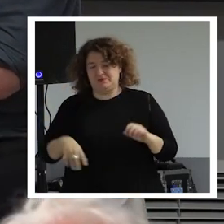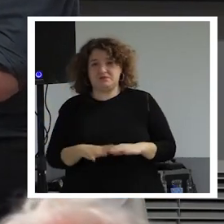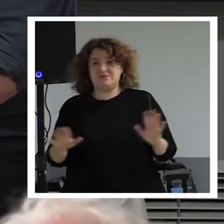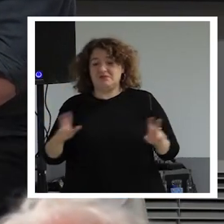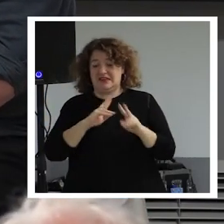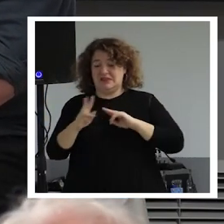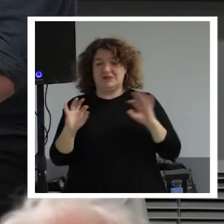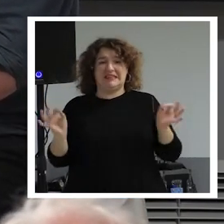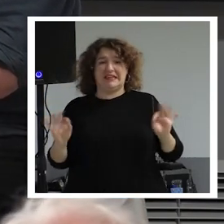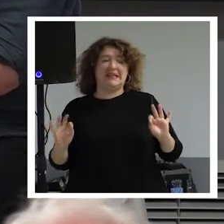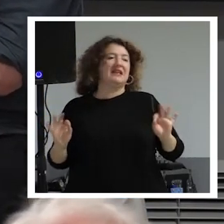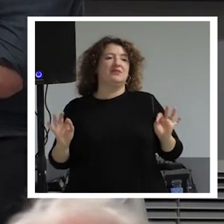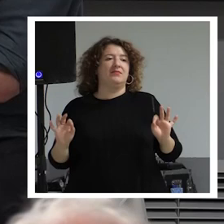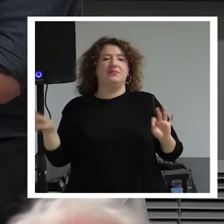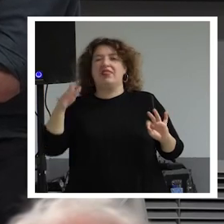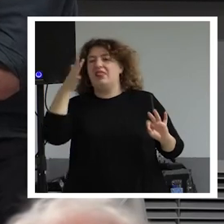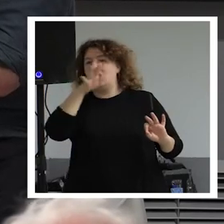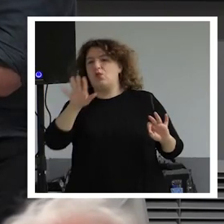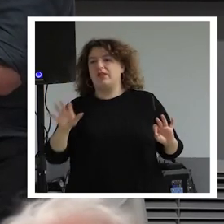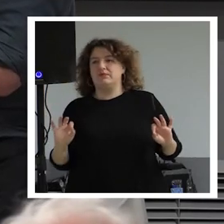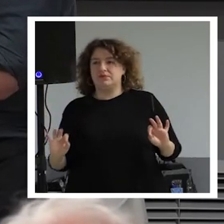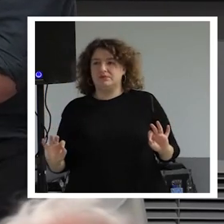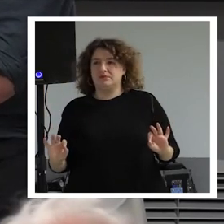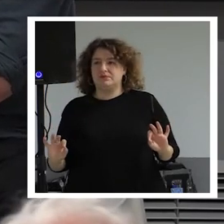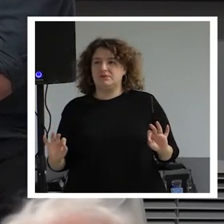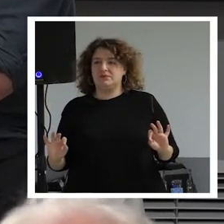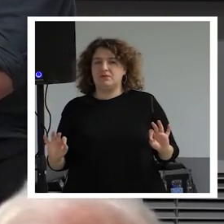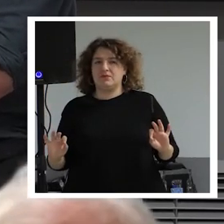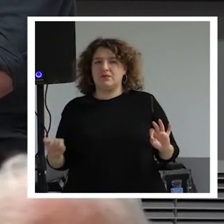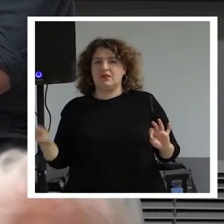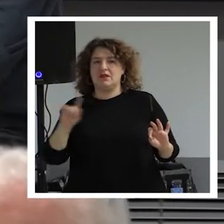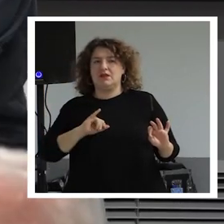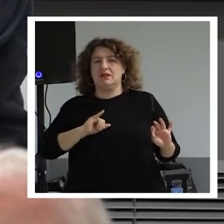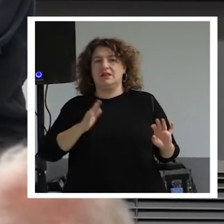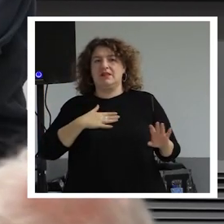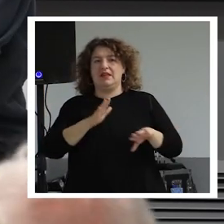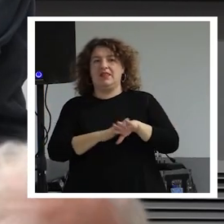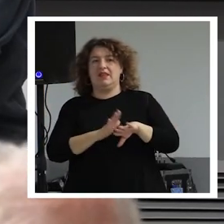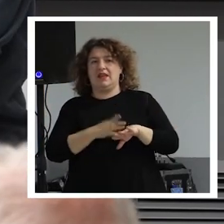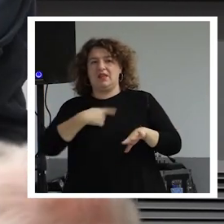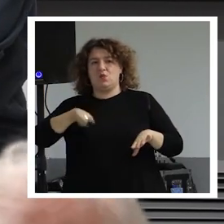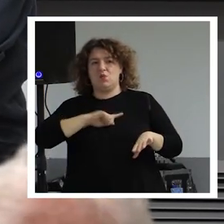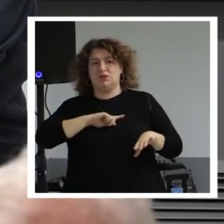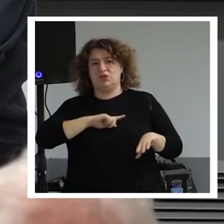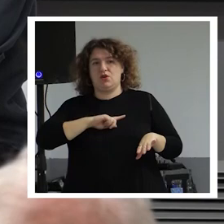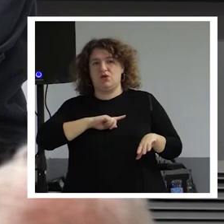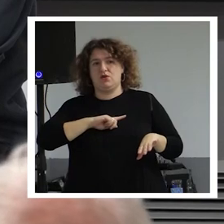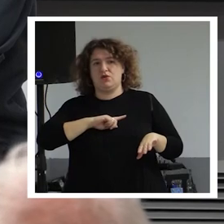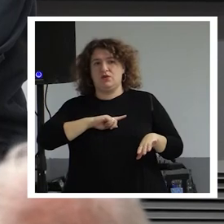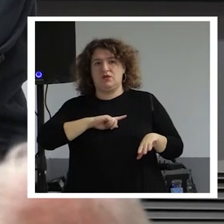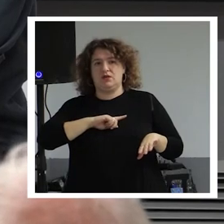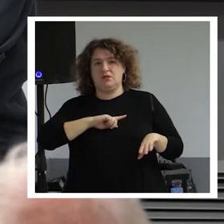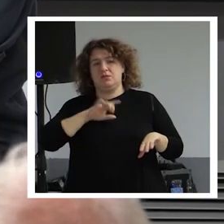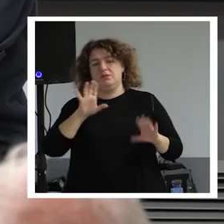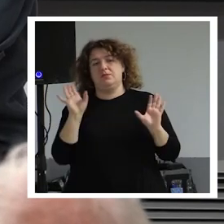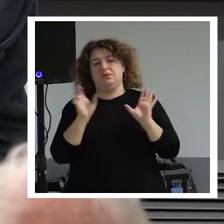Qué es el territorio se llama el documento ya no hablo así pero el documento es del 2016 pero en el documento no entregado ninguna